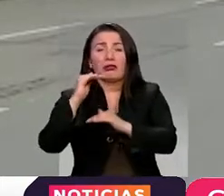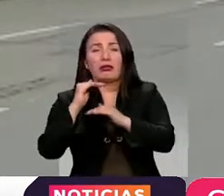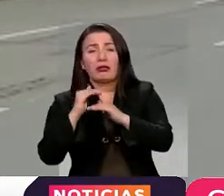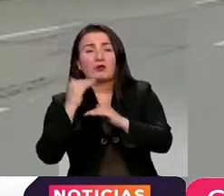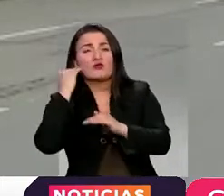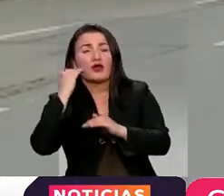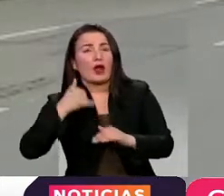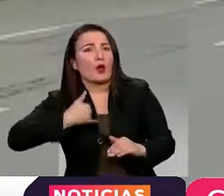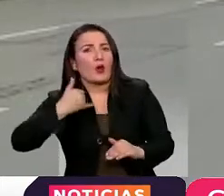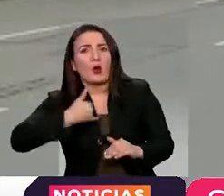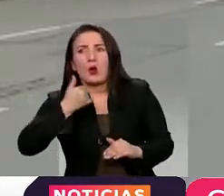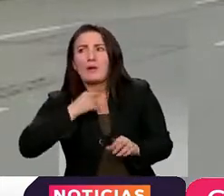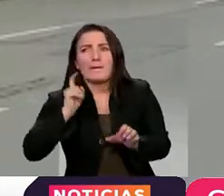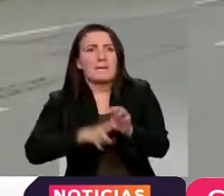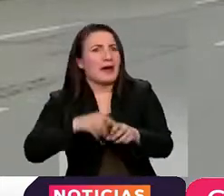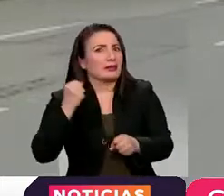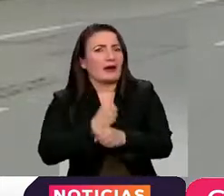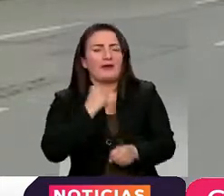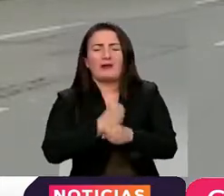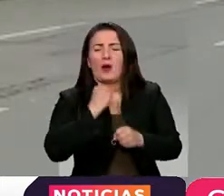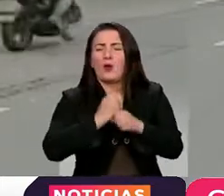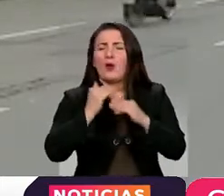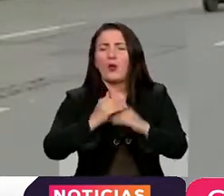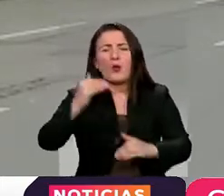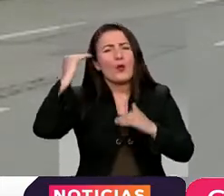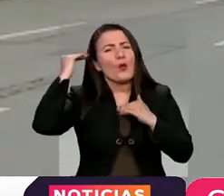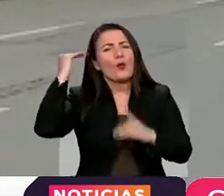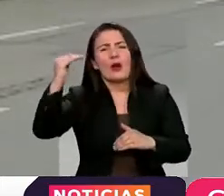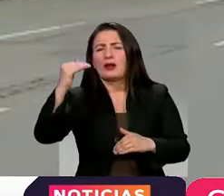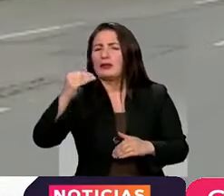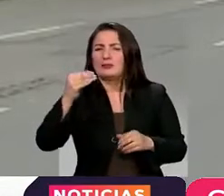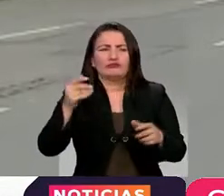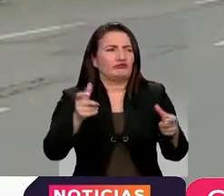mujeres jóvenes del país fue el más alto, con un